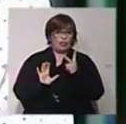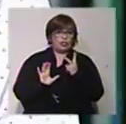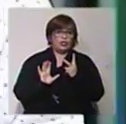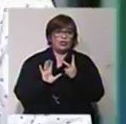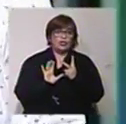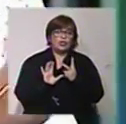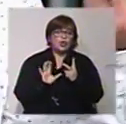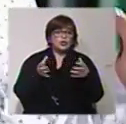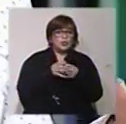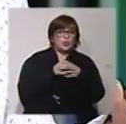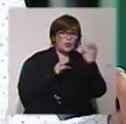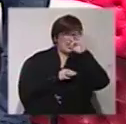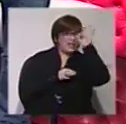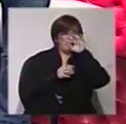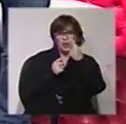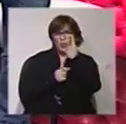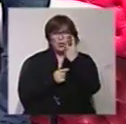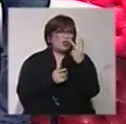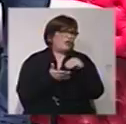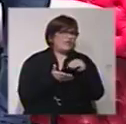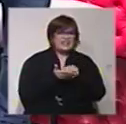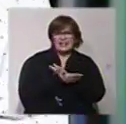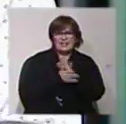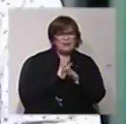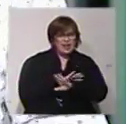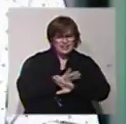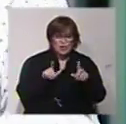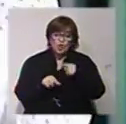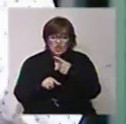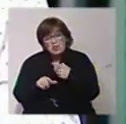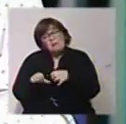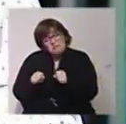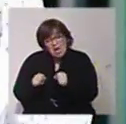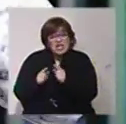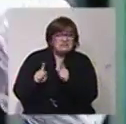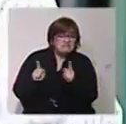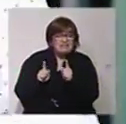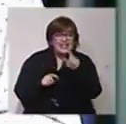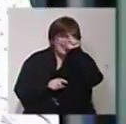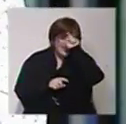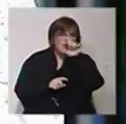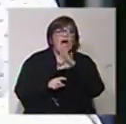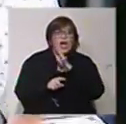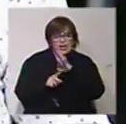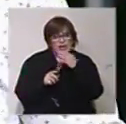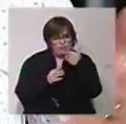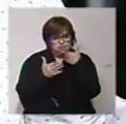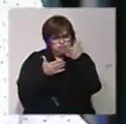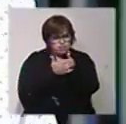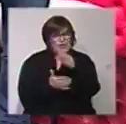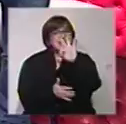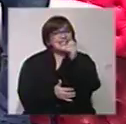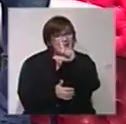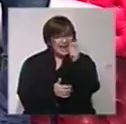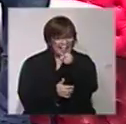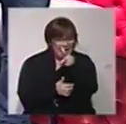equipo inglés, pero uno jugó dos partidos en la temporada. El otro jugó un poquito más. O sea, es un Egipto que tiene a Salah, que es el gran goleador y que va a